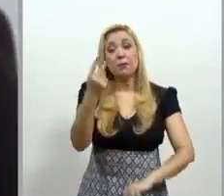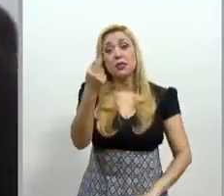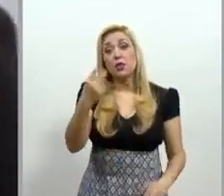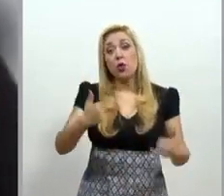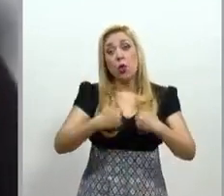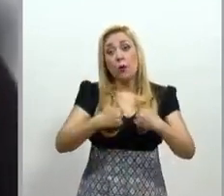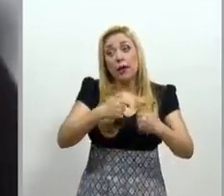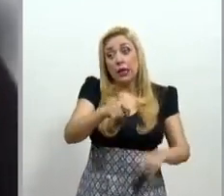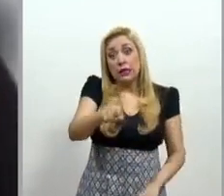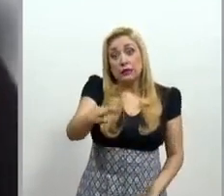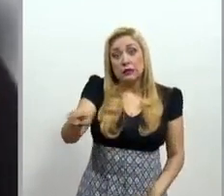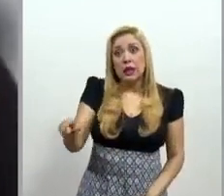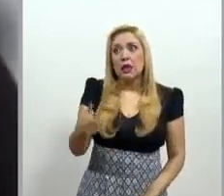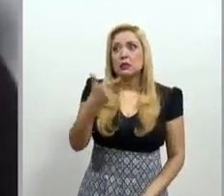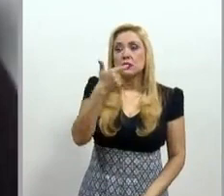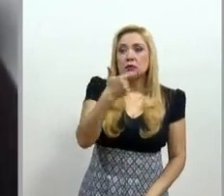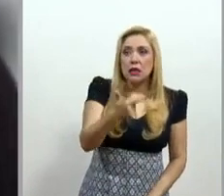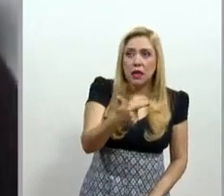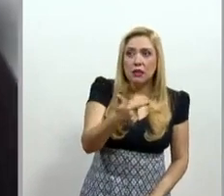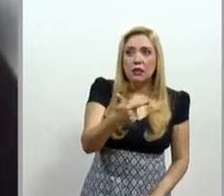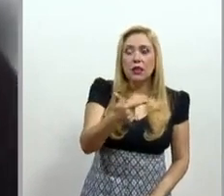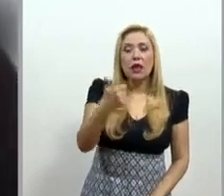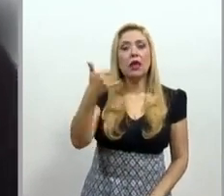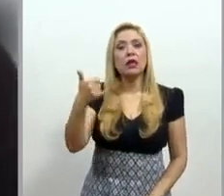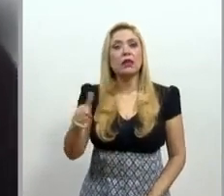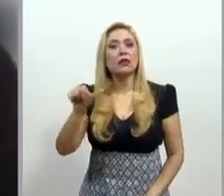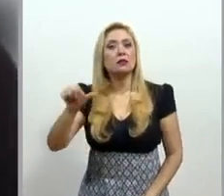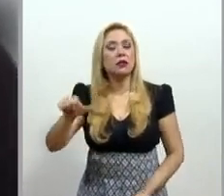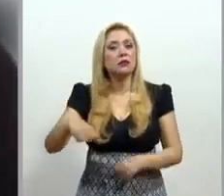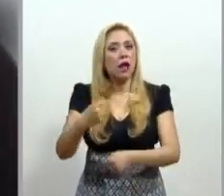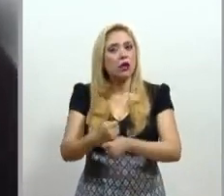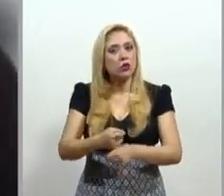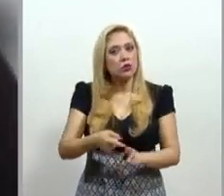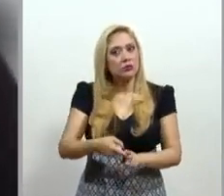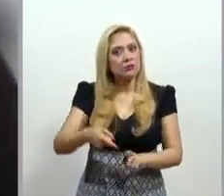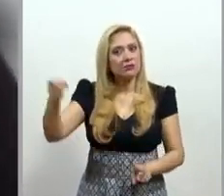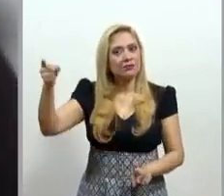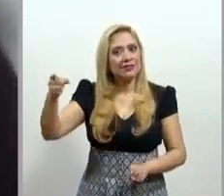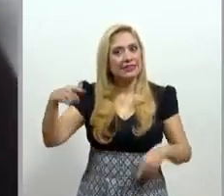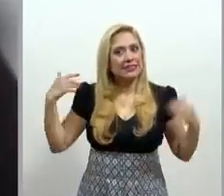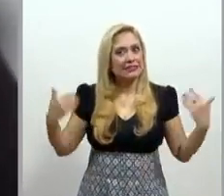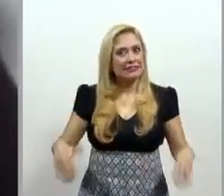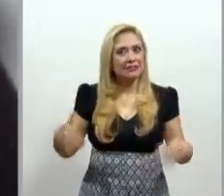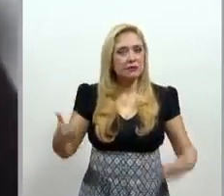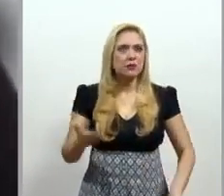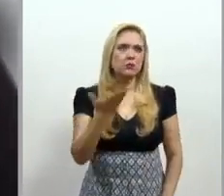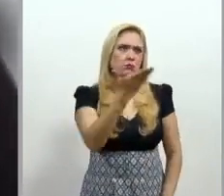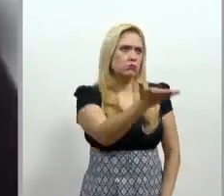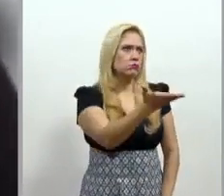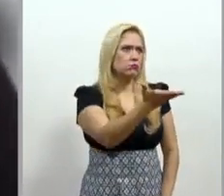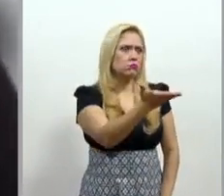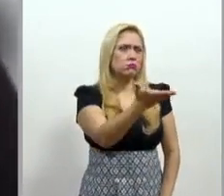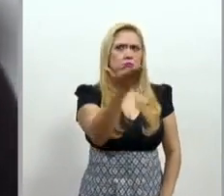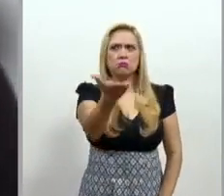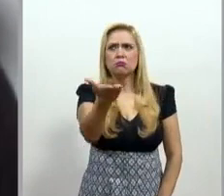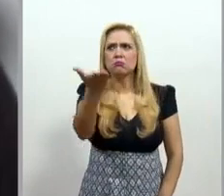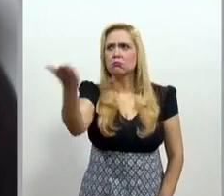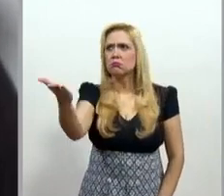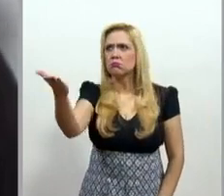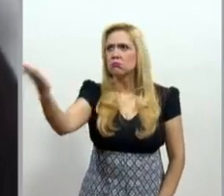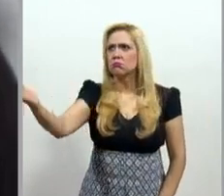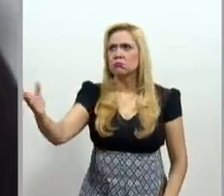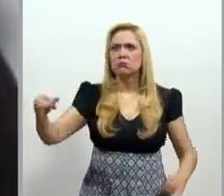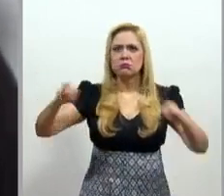ellos tenían entre 7 y 26 años, presentaron una acción de tutela contra varias instancias del